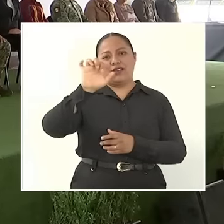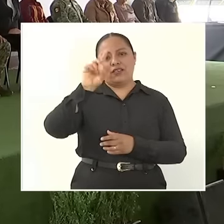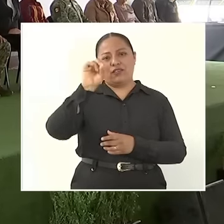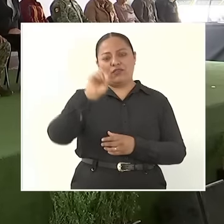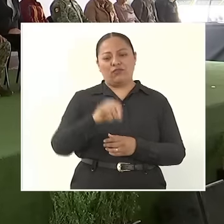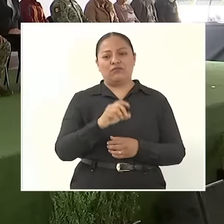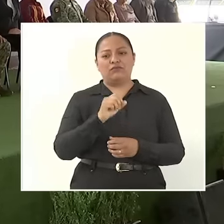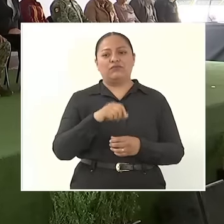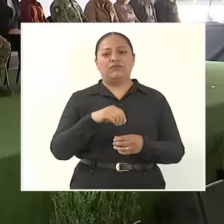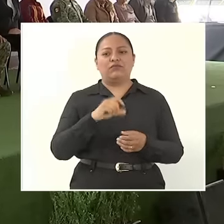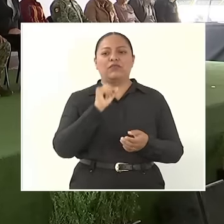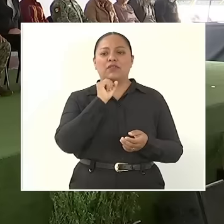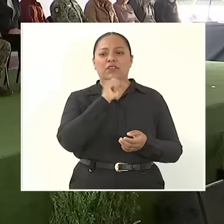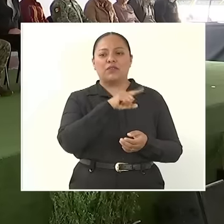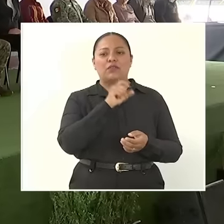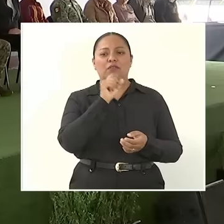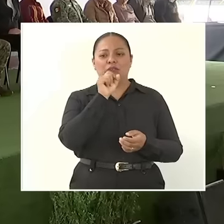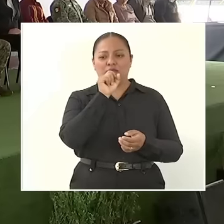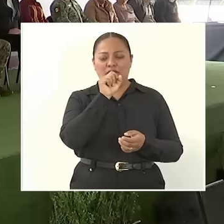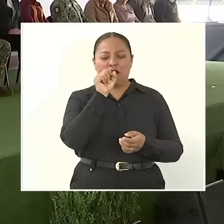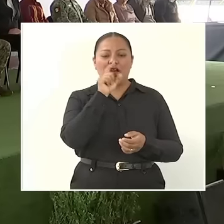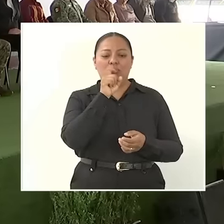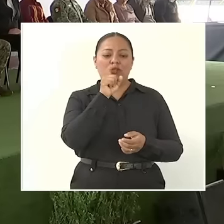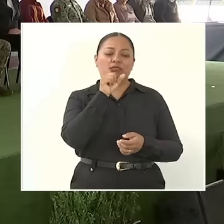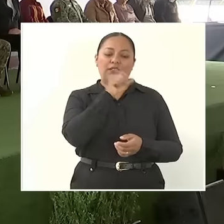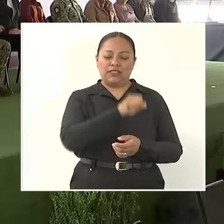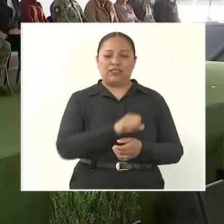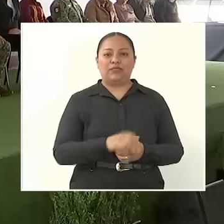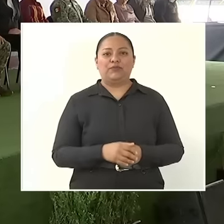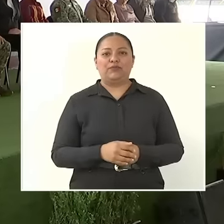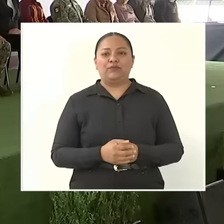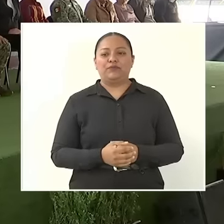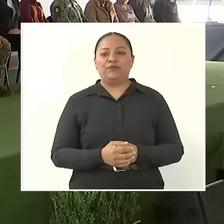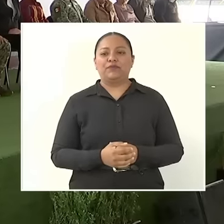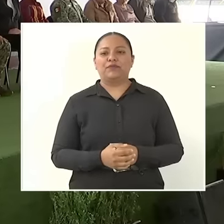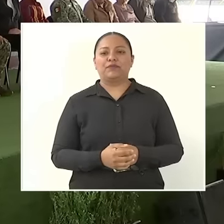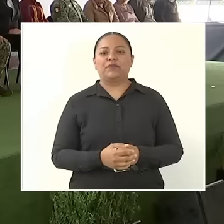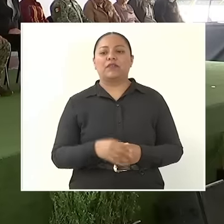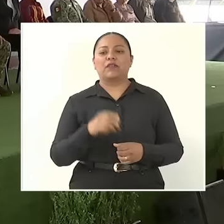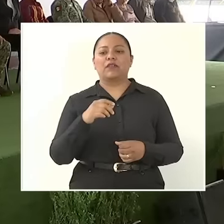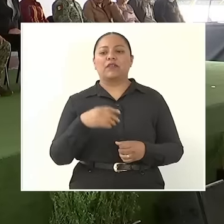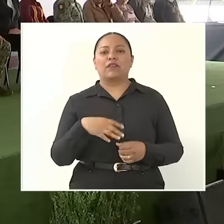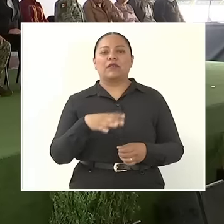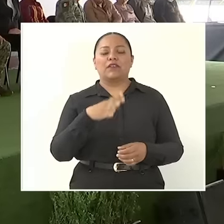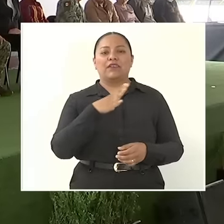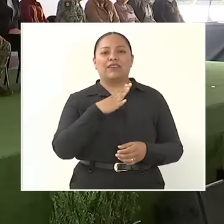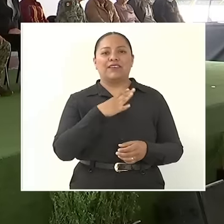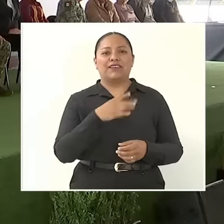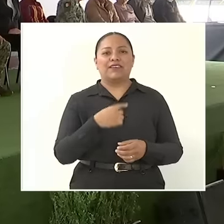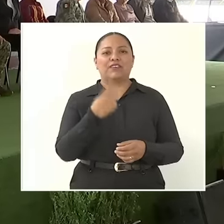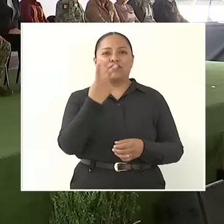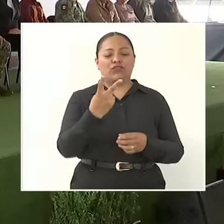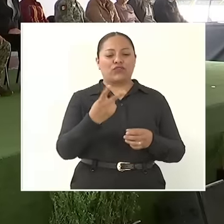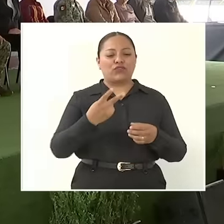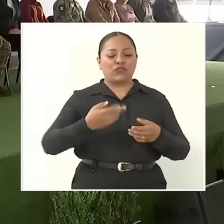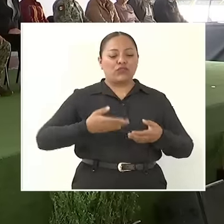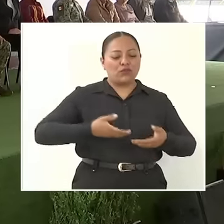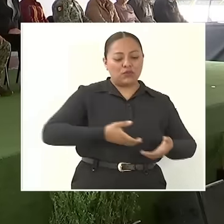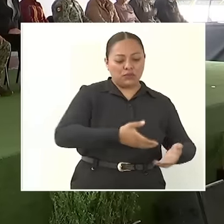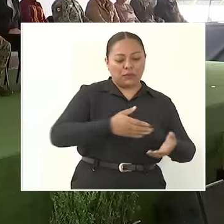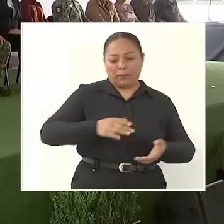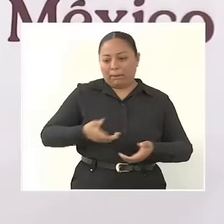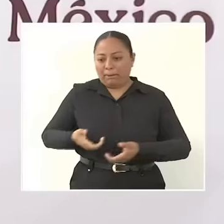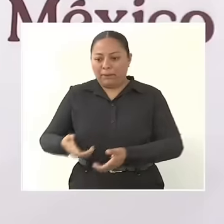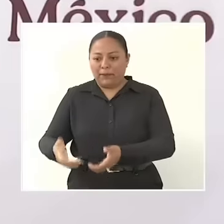La infraestructura ferroviaria, como mencionaba, tendremos dos vías exclusivas para pasajeros,